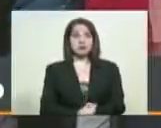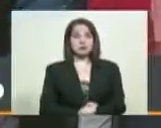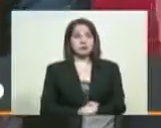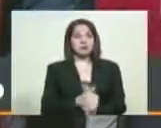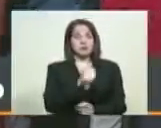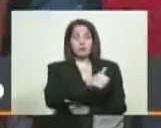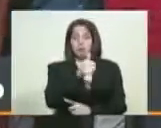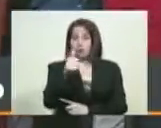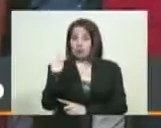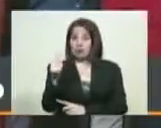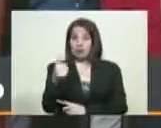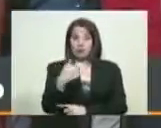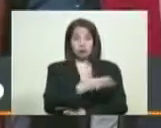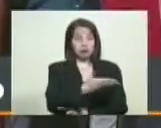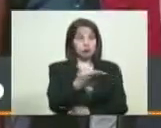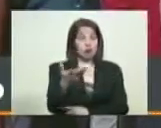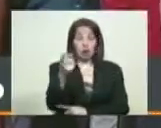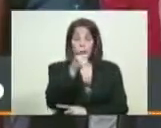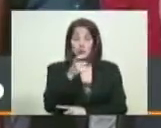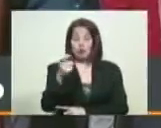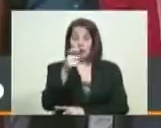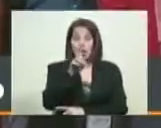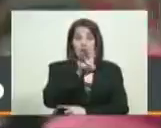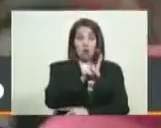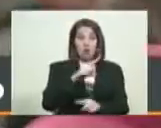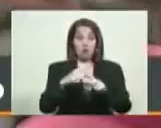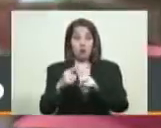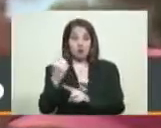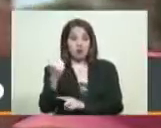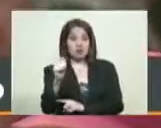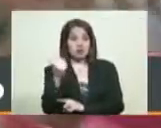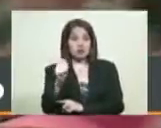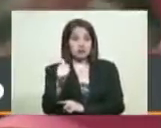Cada uno de ustedes tiene que buscar el 1x10.